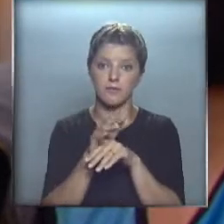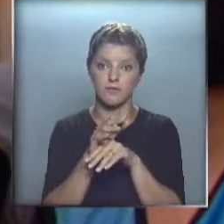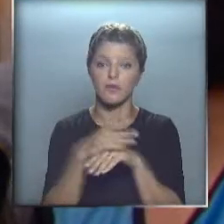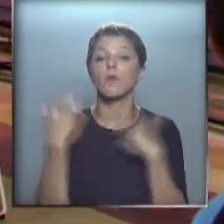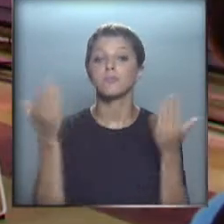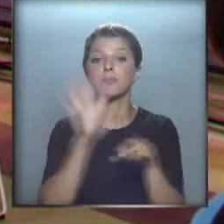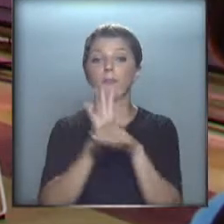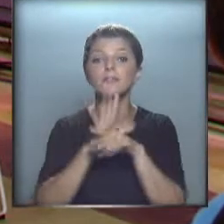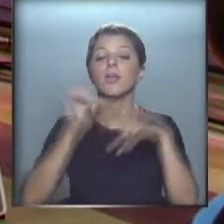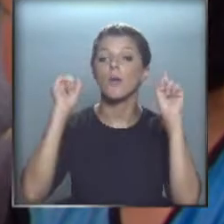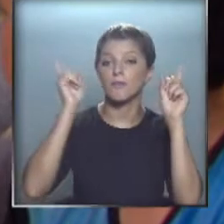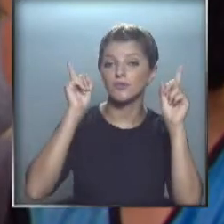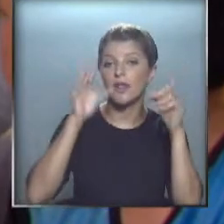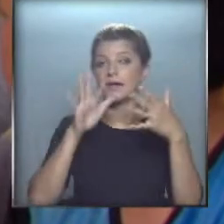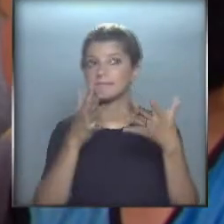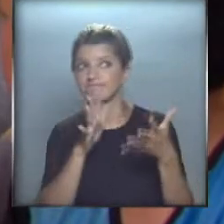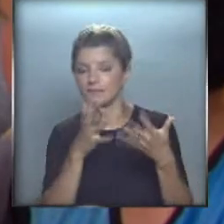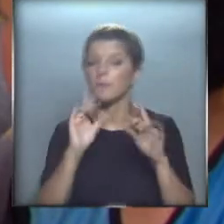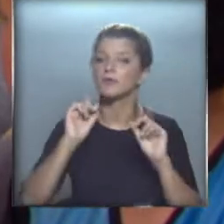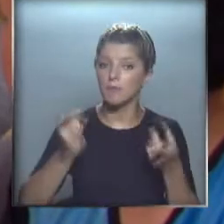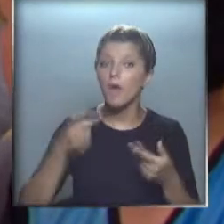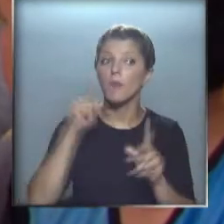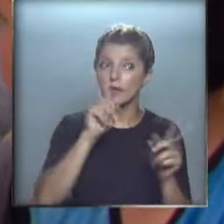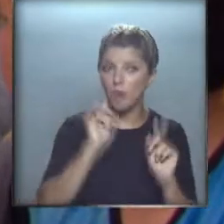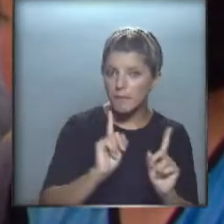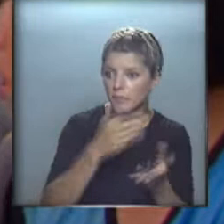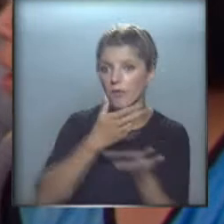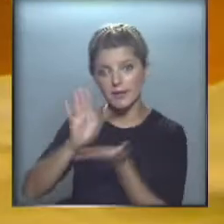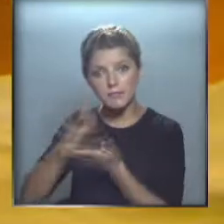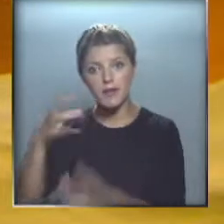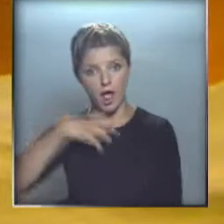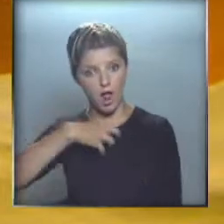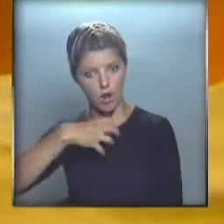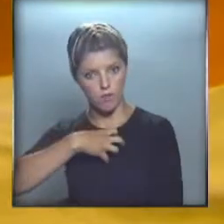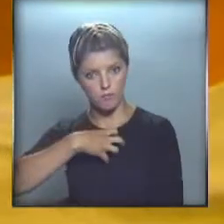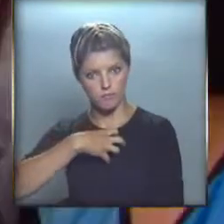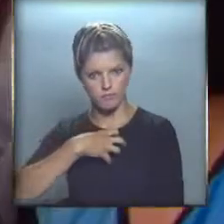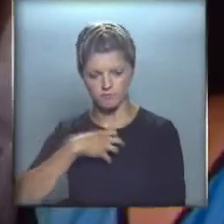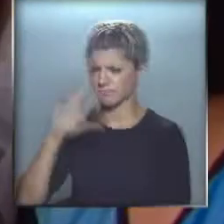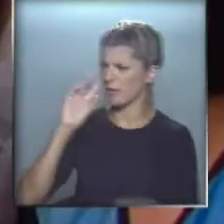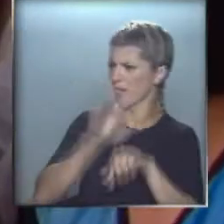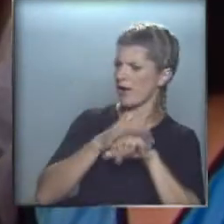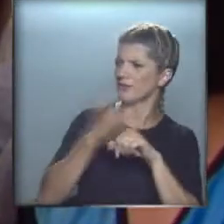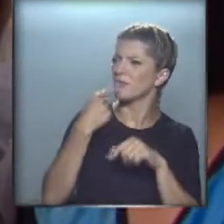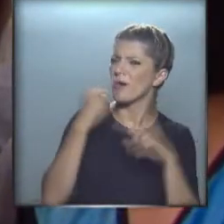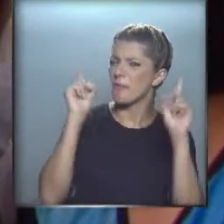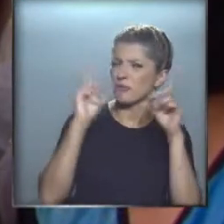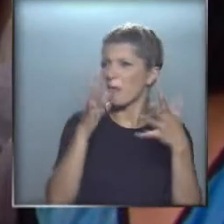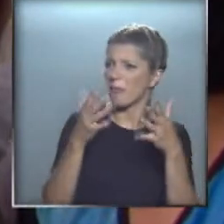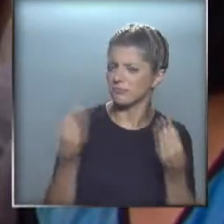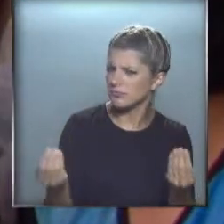profesores, muchos son más o menos también. Discriminan hasta los alumnos también. ¿Cómo que los profesores son más o menos? Porque